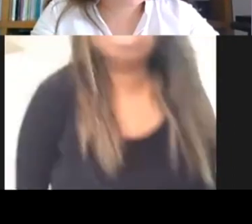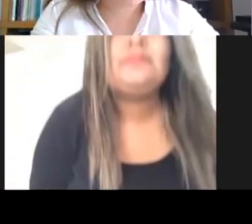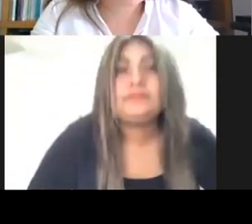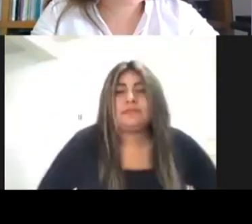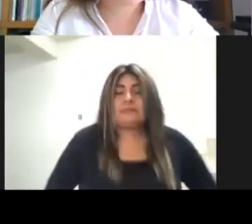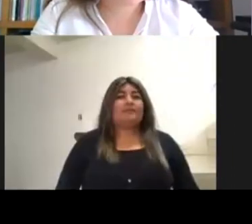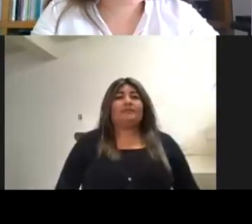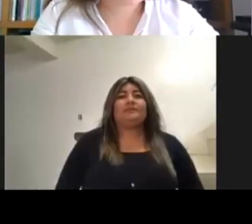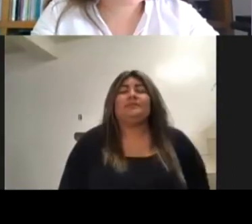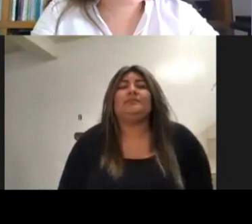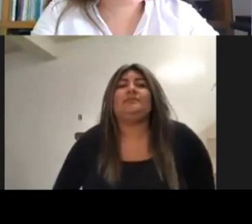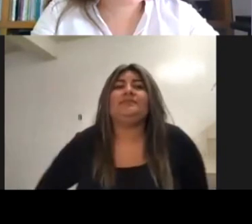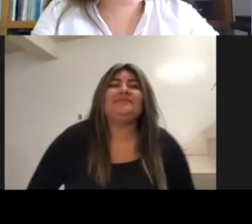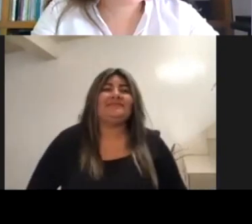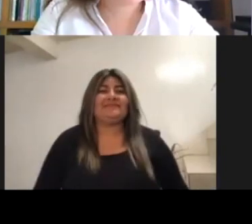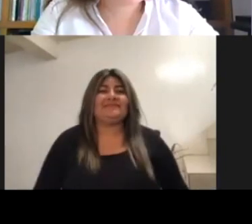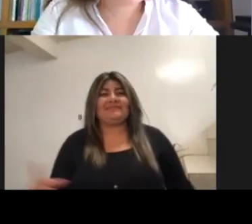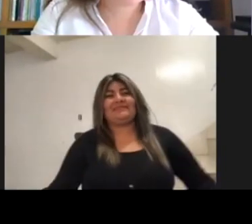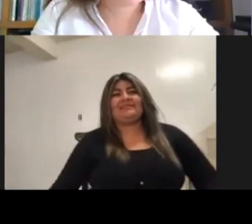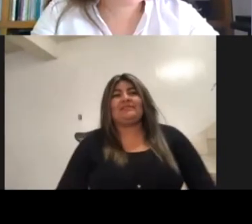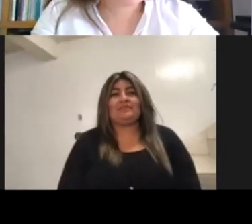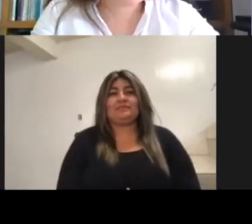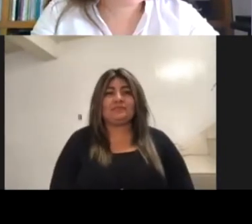Tienes el micrófono apagado.